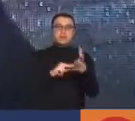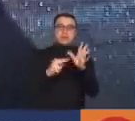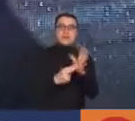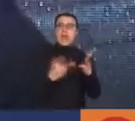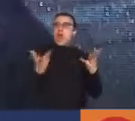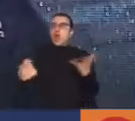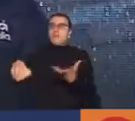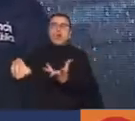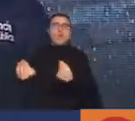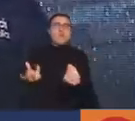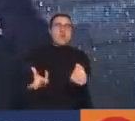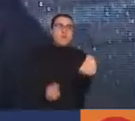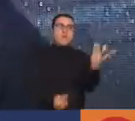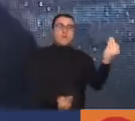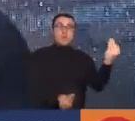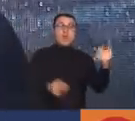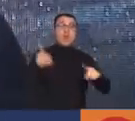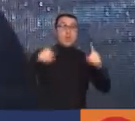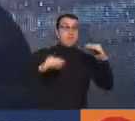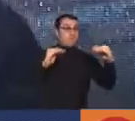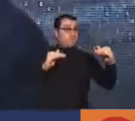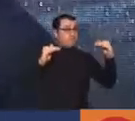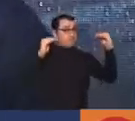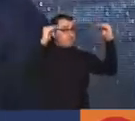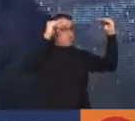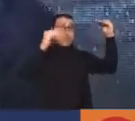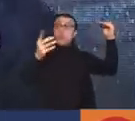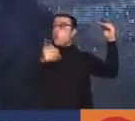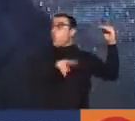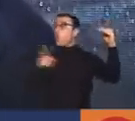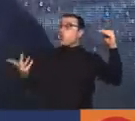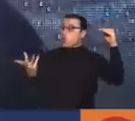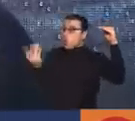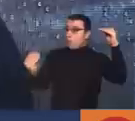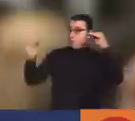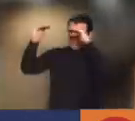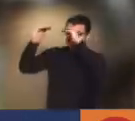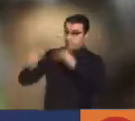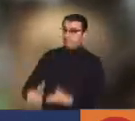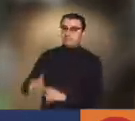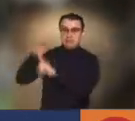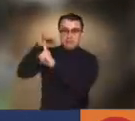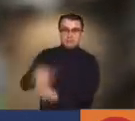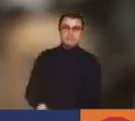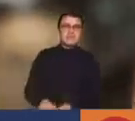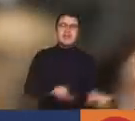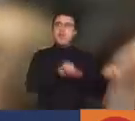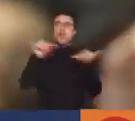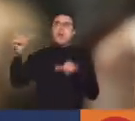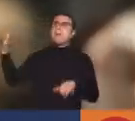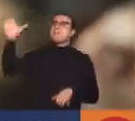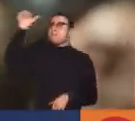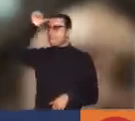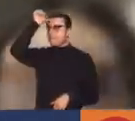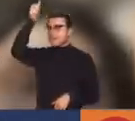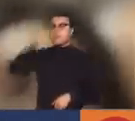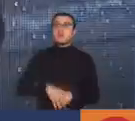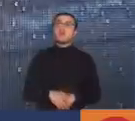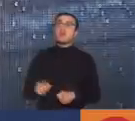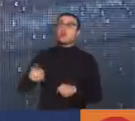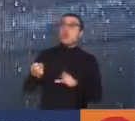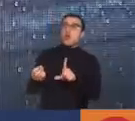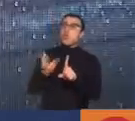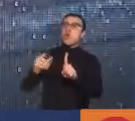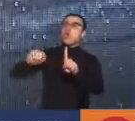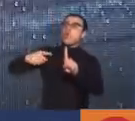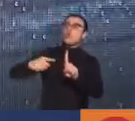castas, infranqueables una de la otra, como en la India. Y entonces el estrato 1 es este, y el estrato